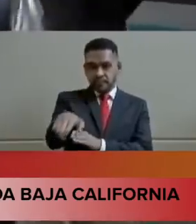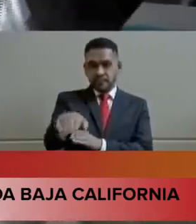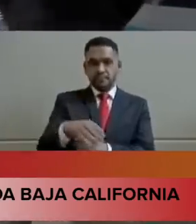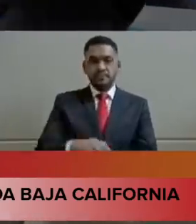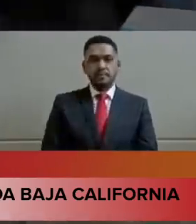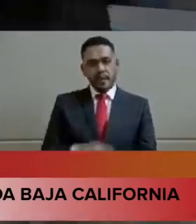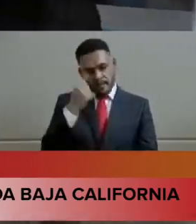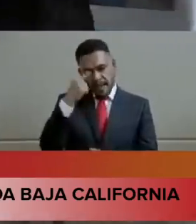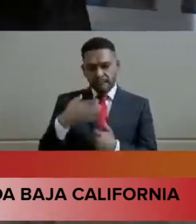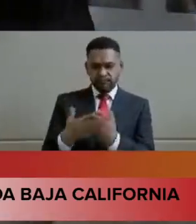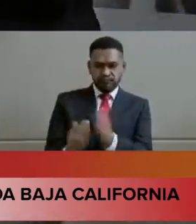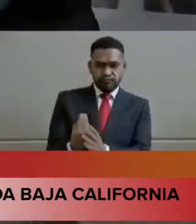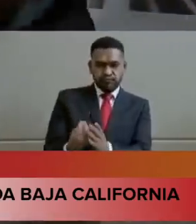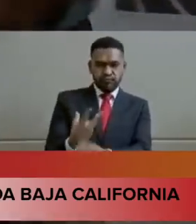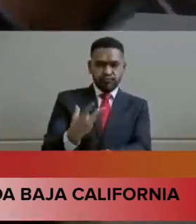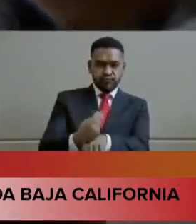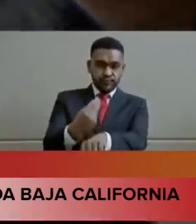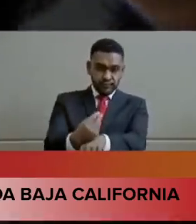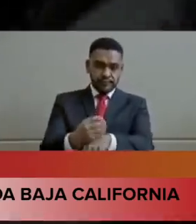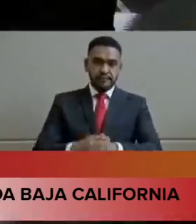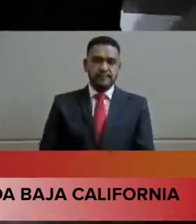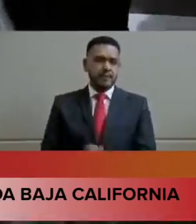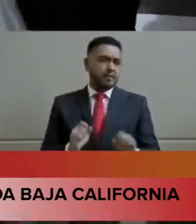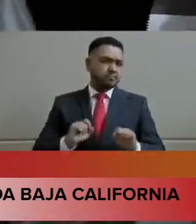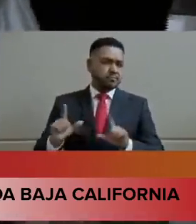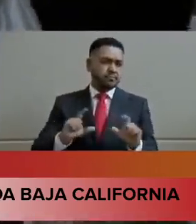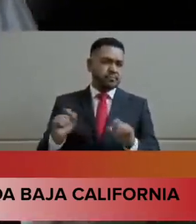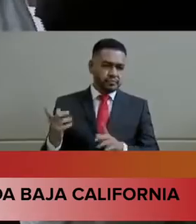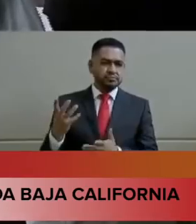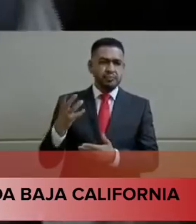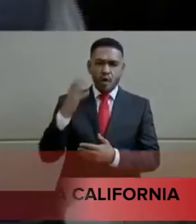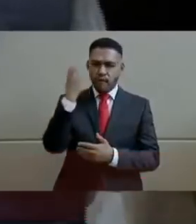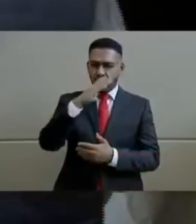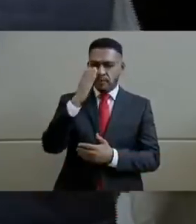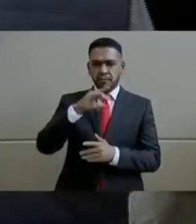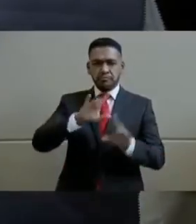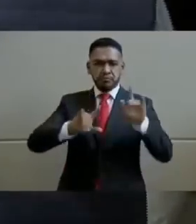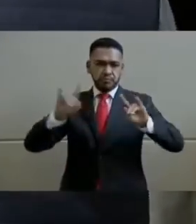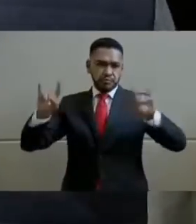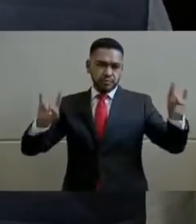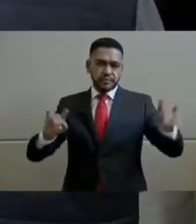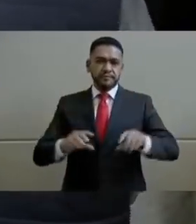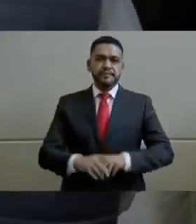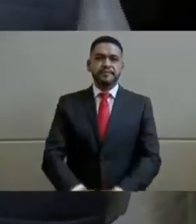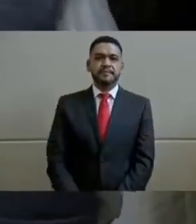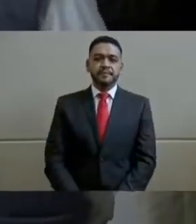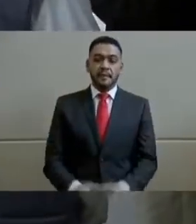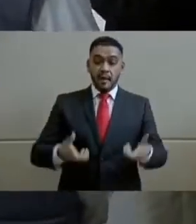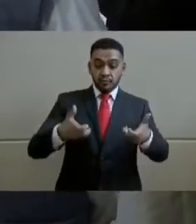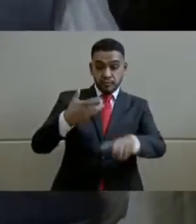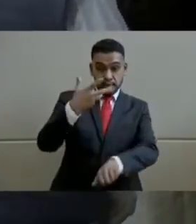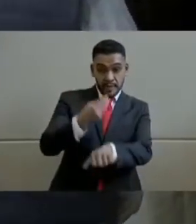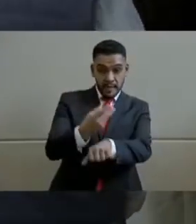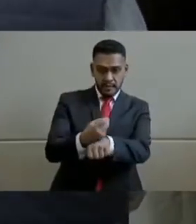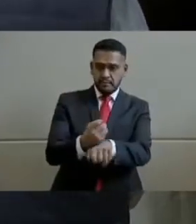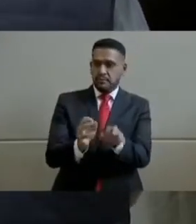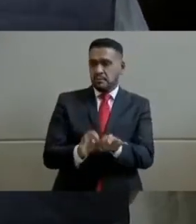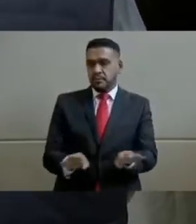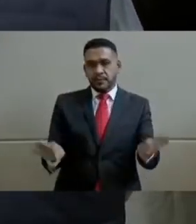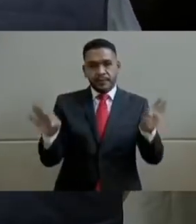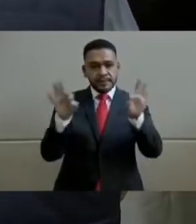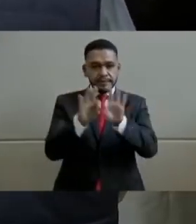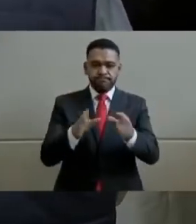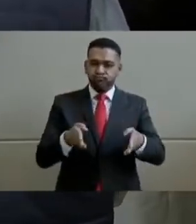la modernización. Y algunas imágenes de la propia modernización que se tuvo en esta carretera importantísima